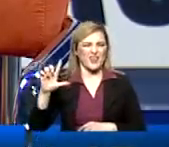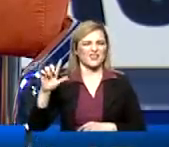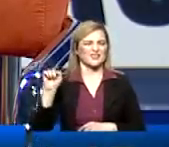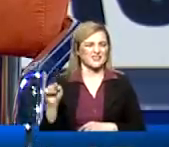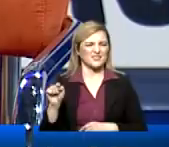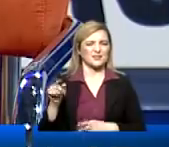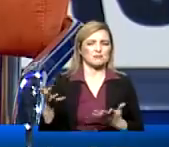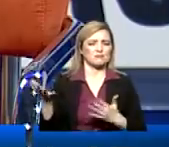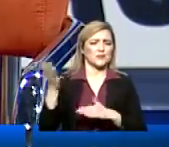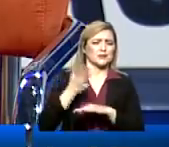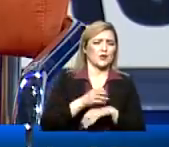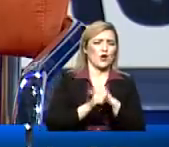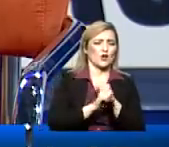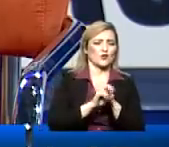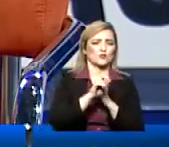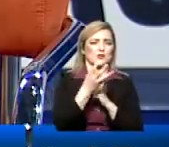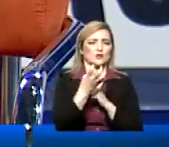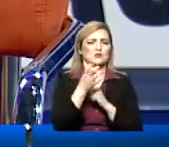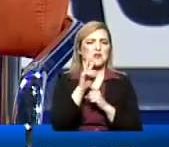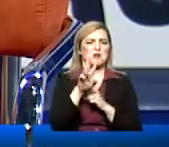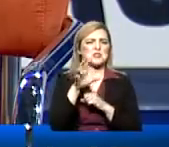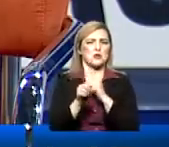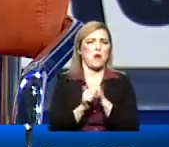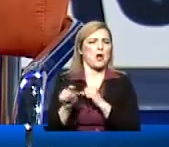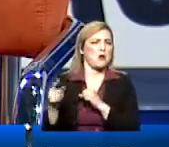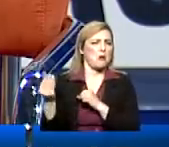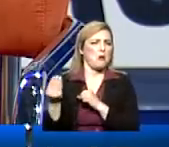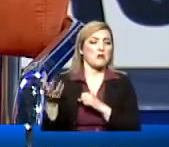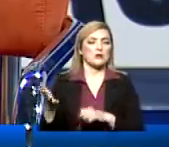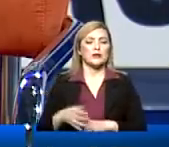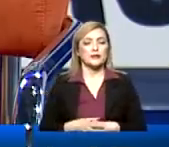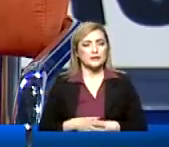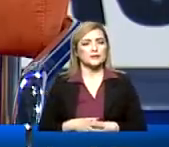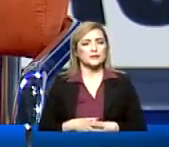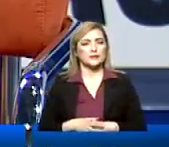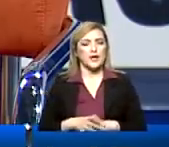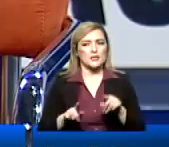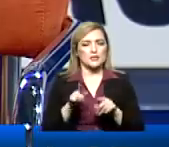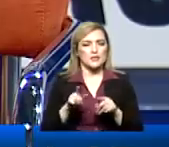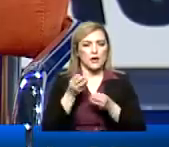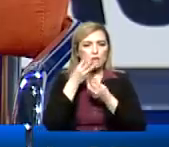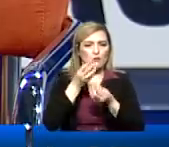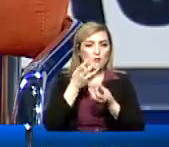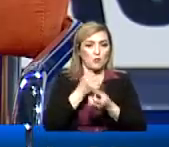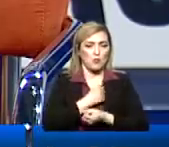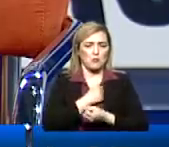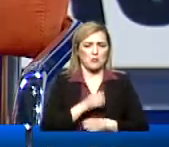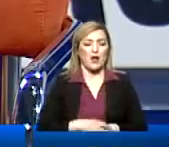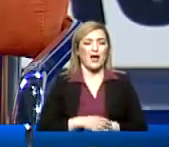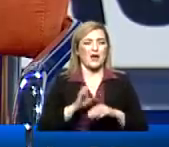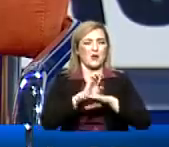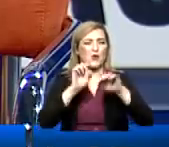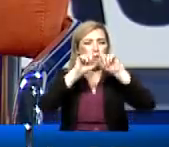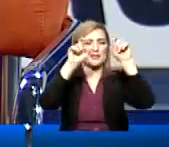2014, cuando tenía apenas 25 años. Hay bienes que incluso no habría declarado, pues además de 10 empresas en Ecuador, Salcedo tiene un